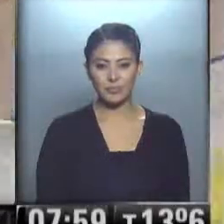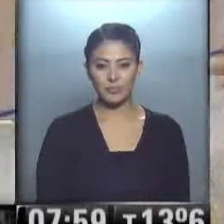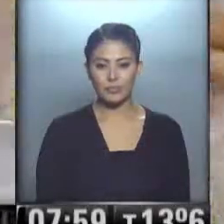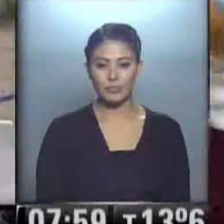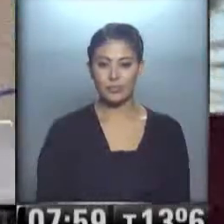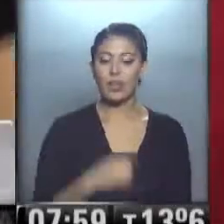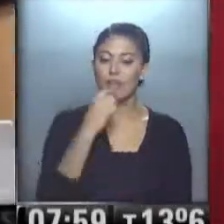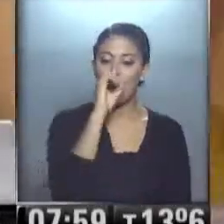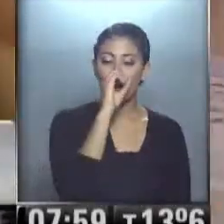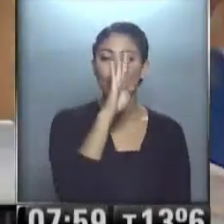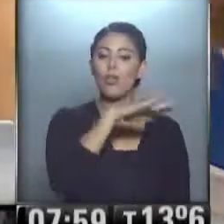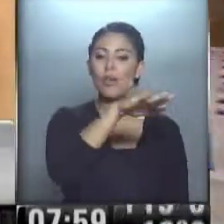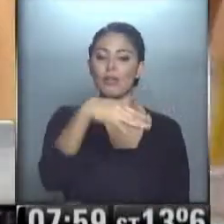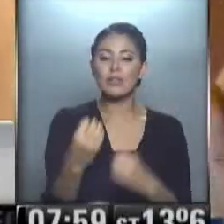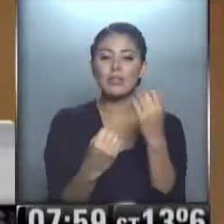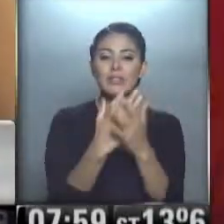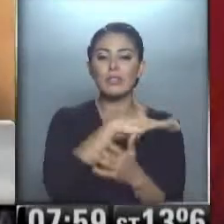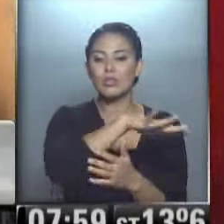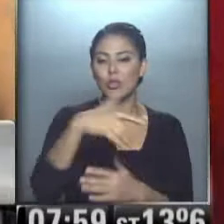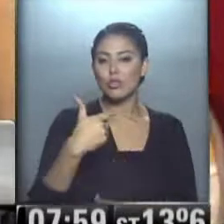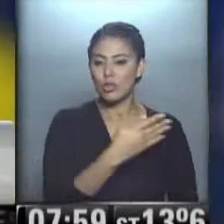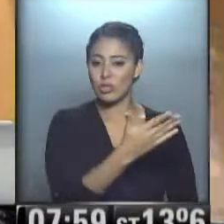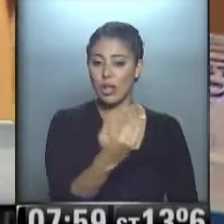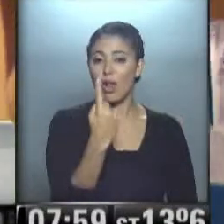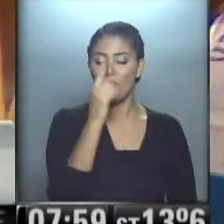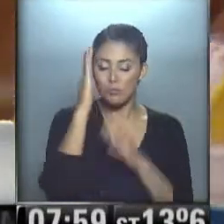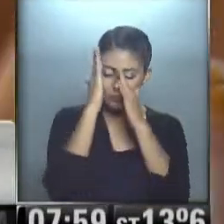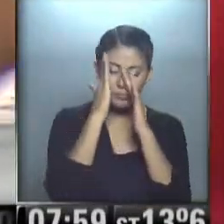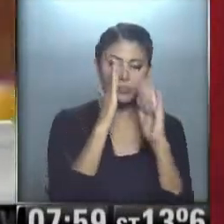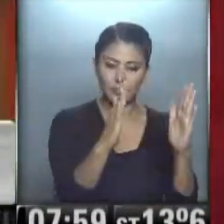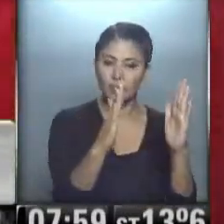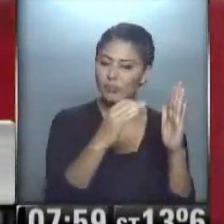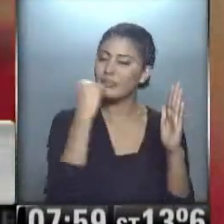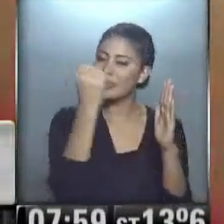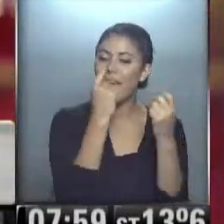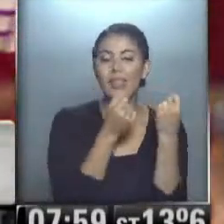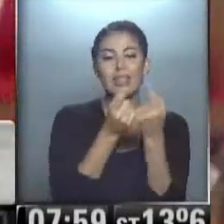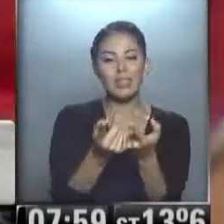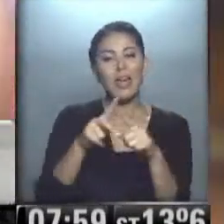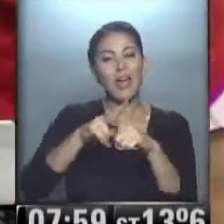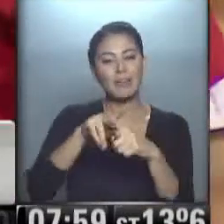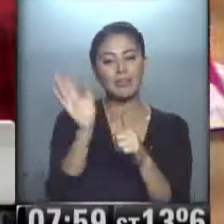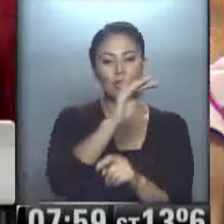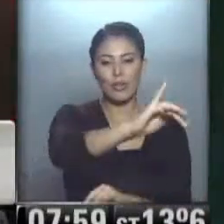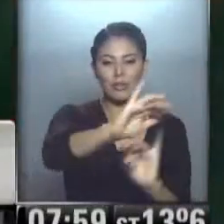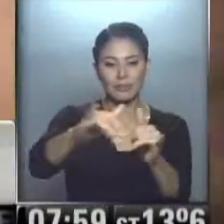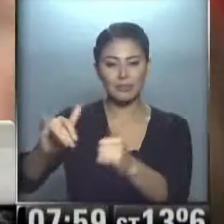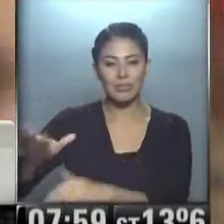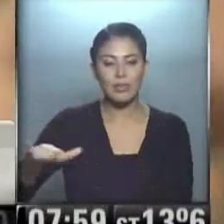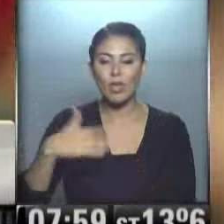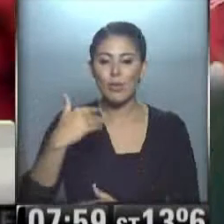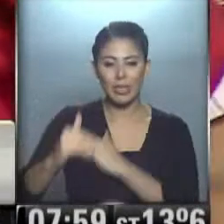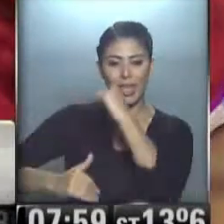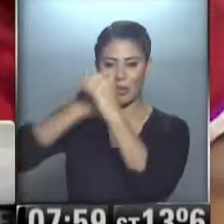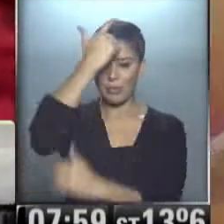Clubes de barrio emergen dentro de un contexto social donde uno de sus objetivos fundamentales es brindarles herramientas a los chicos para su desarrollo